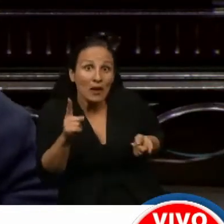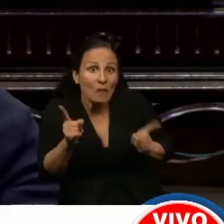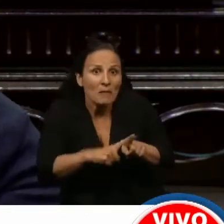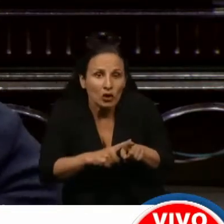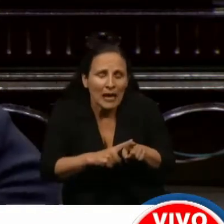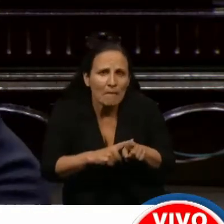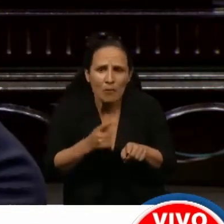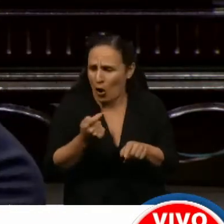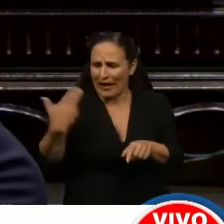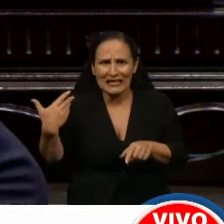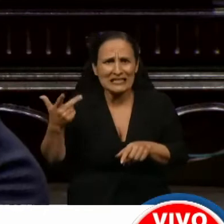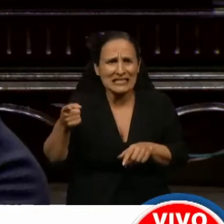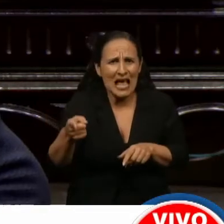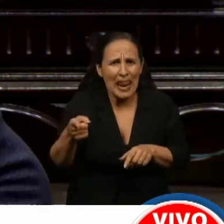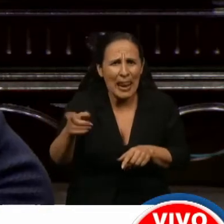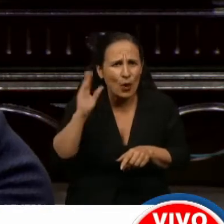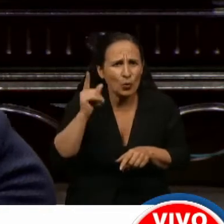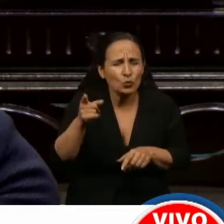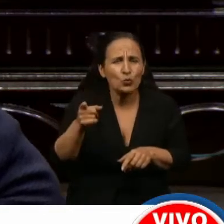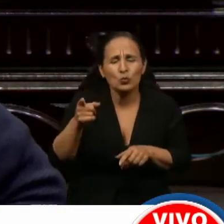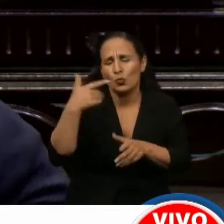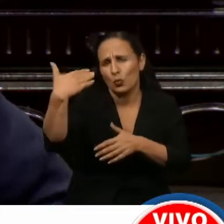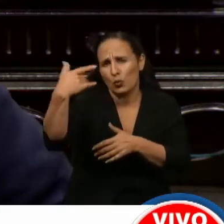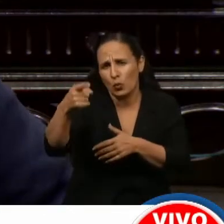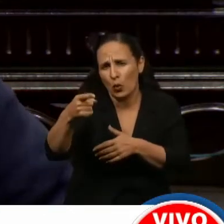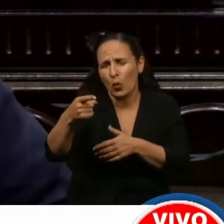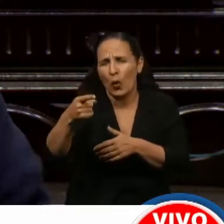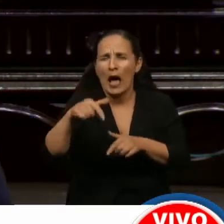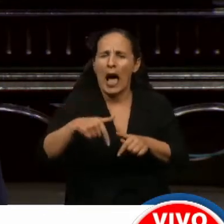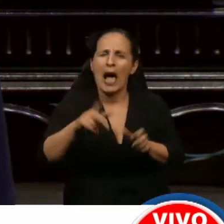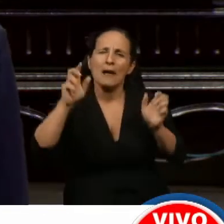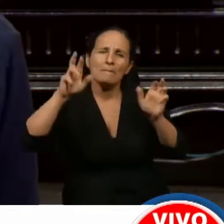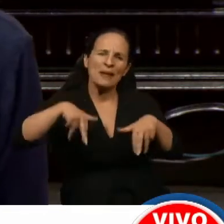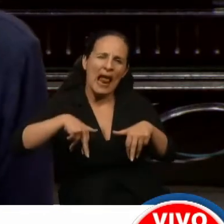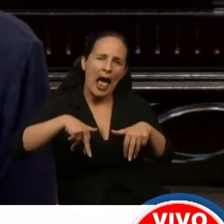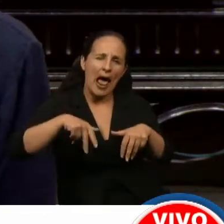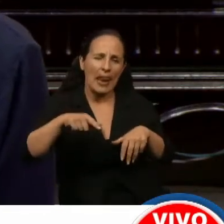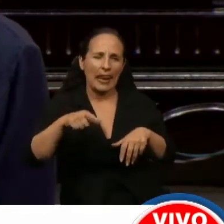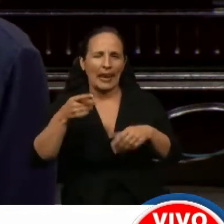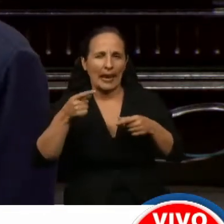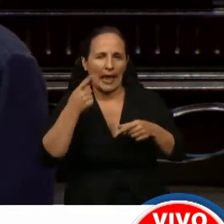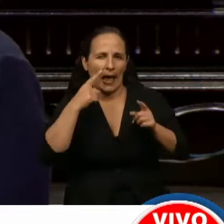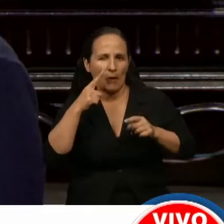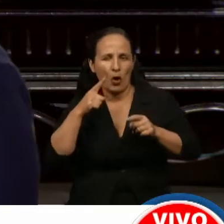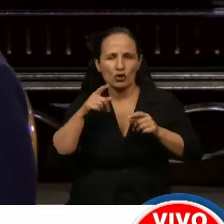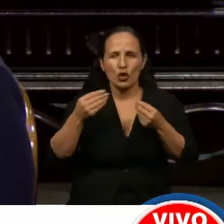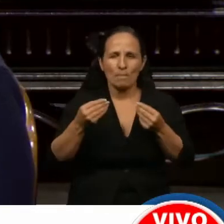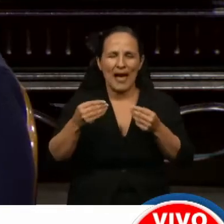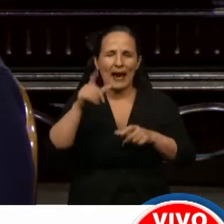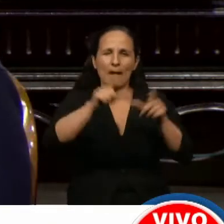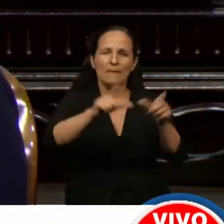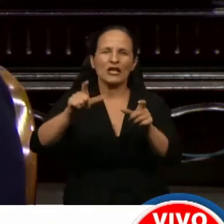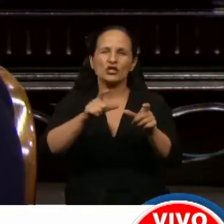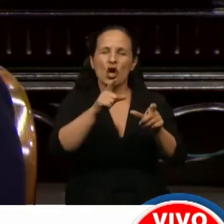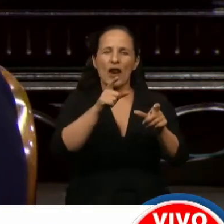yo escuchaba recién que hay algún plan diabólico donde lo que se quiere hacer es que todos los argentinos dependan